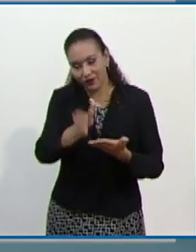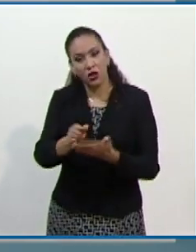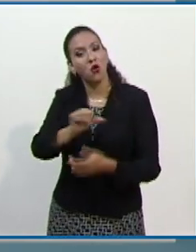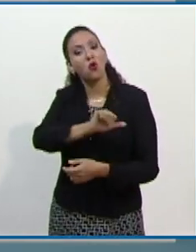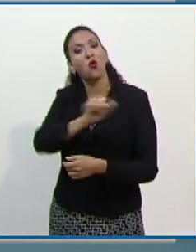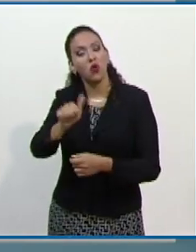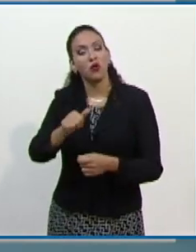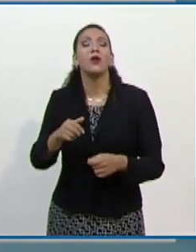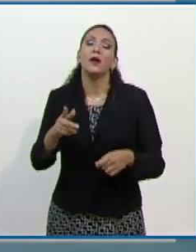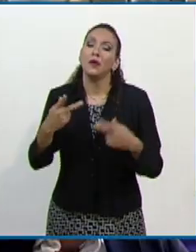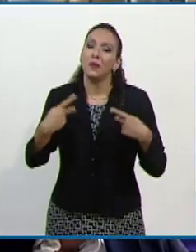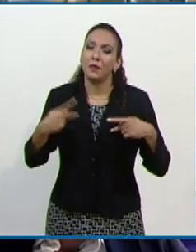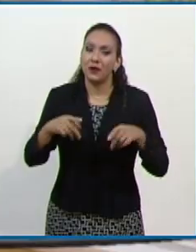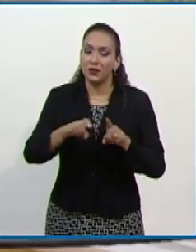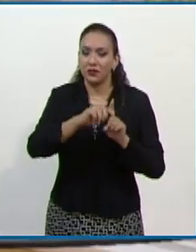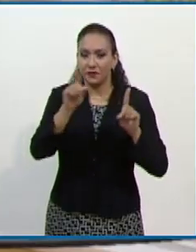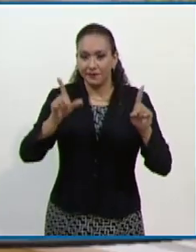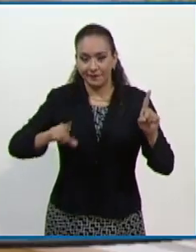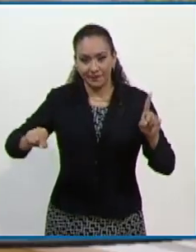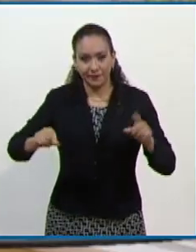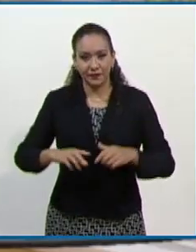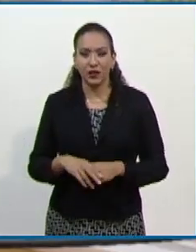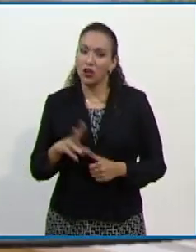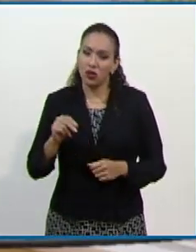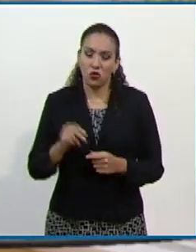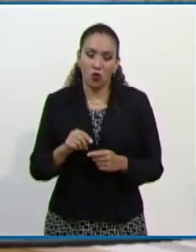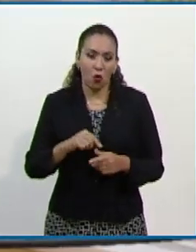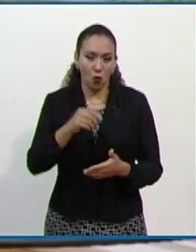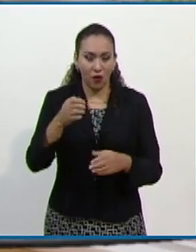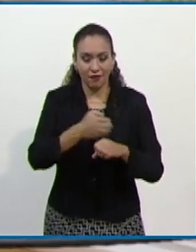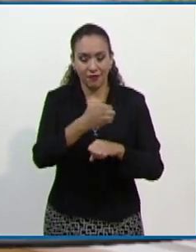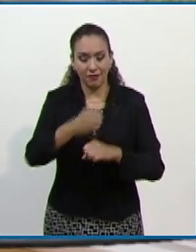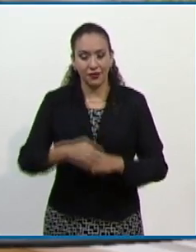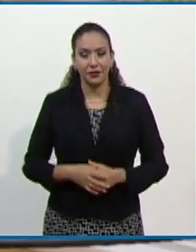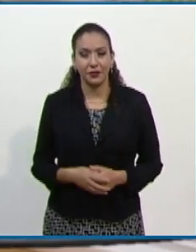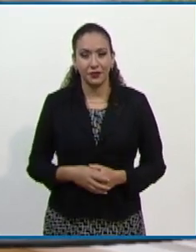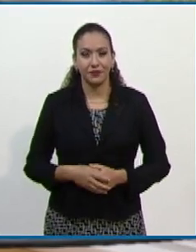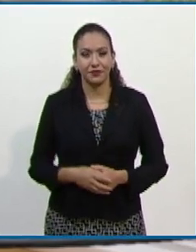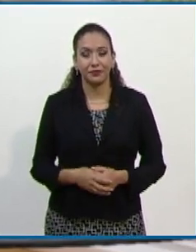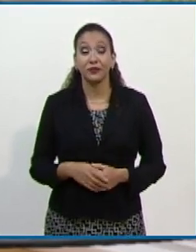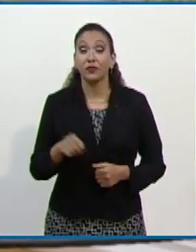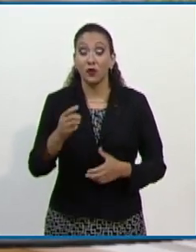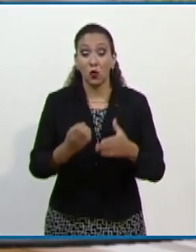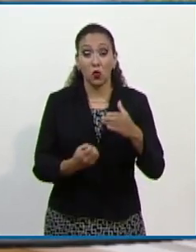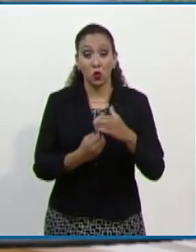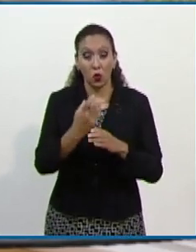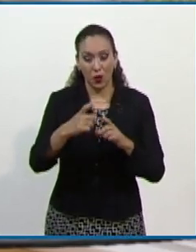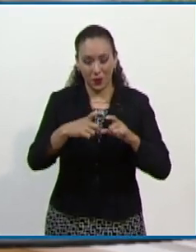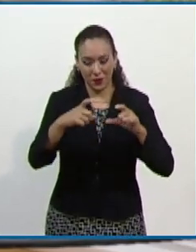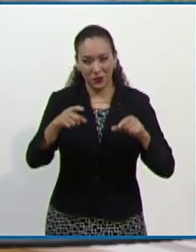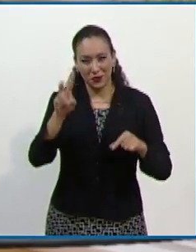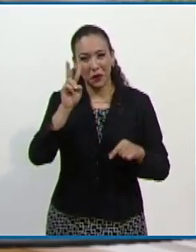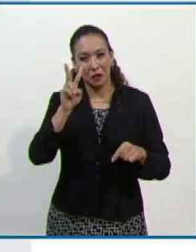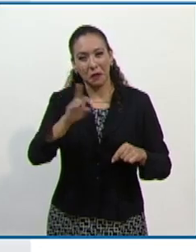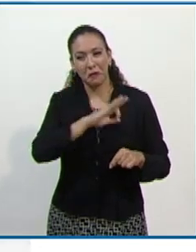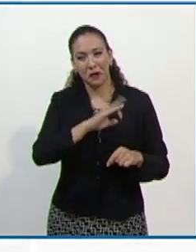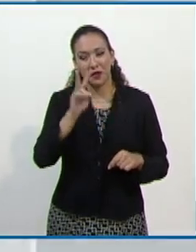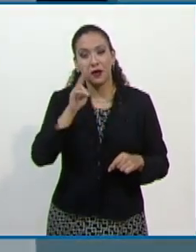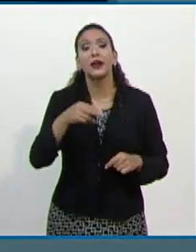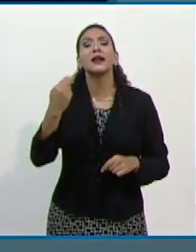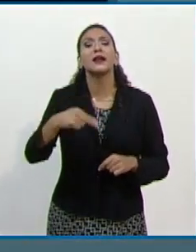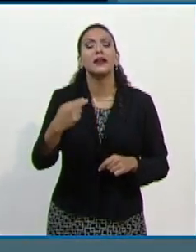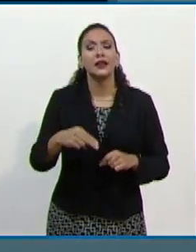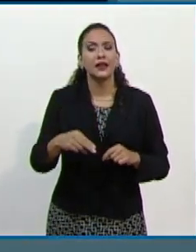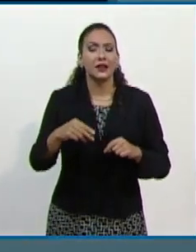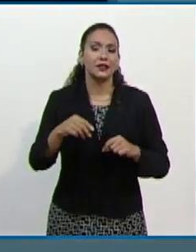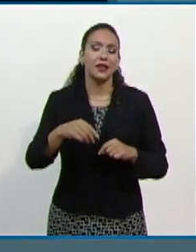estatal y no solo en lo federal. Ya puede consultar la nueva entrega del boletín del Consejo de la Judicatura Federal, La Judicatura